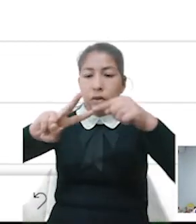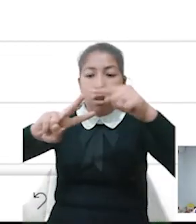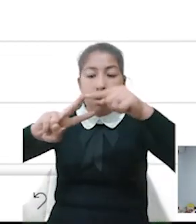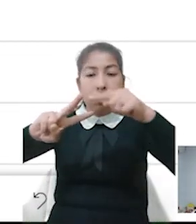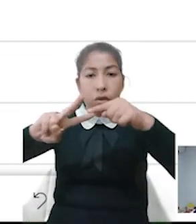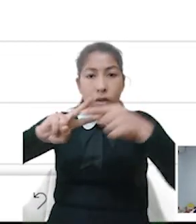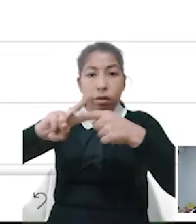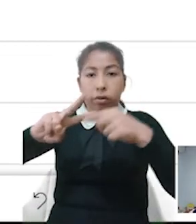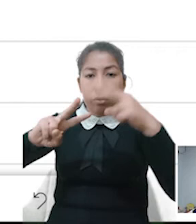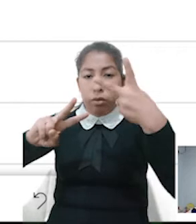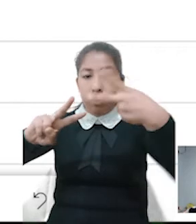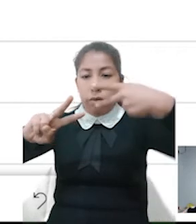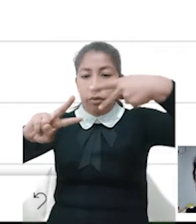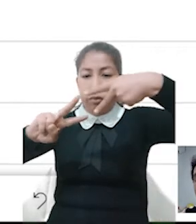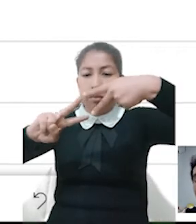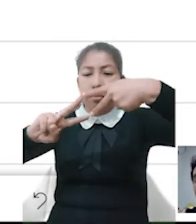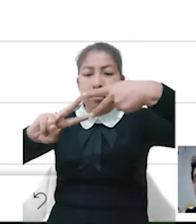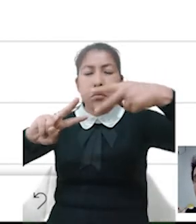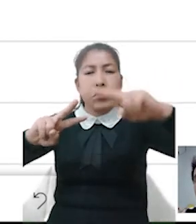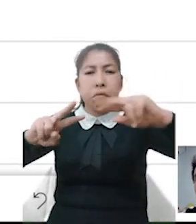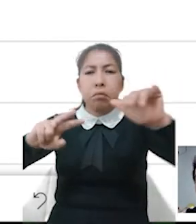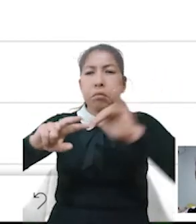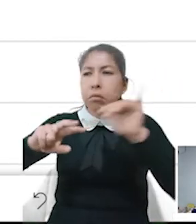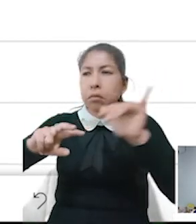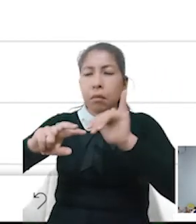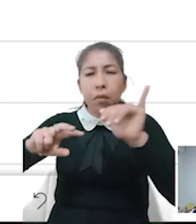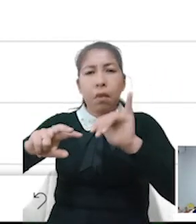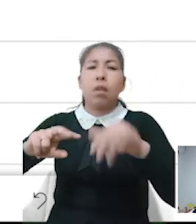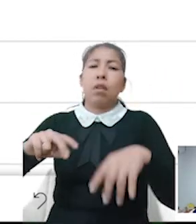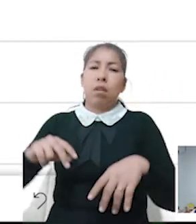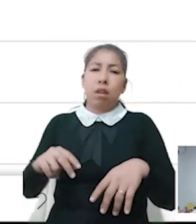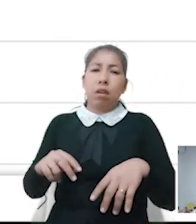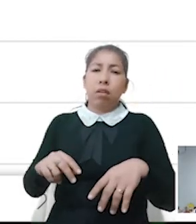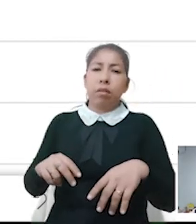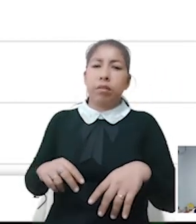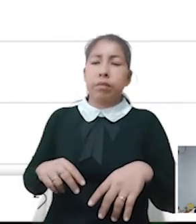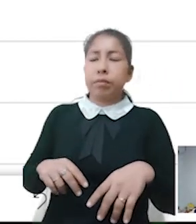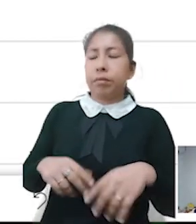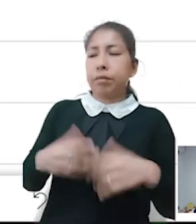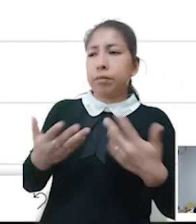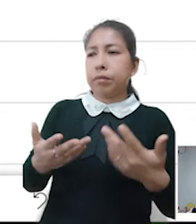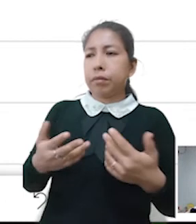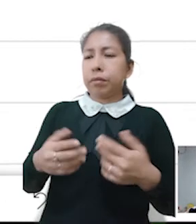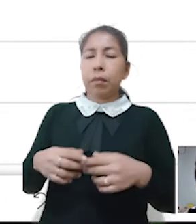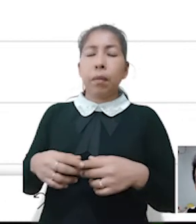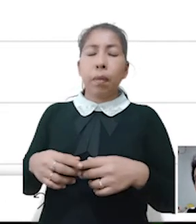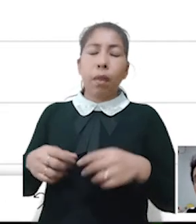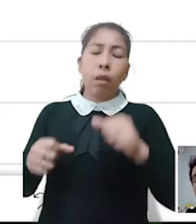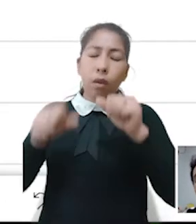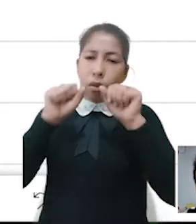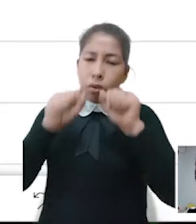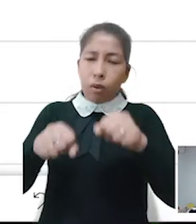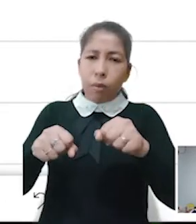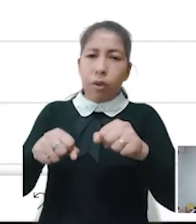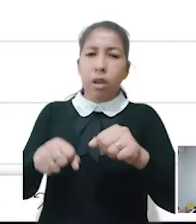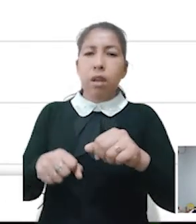ángulo agudo, al mismo tiempo estaré determinando la medida del ángulo agudo en el triángulo más grande. Eso me permitirá tener